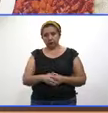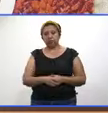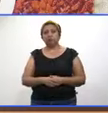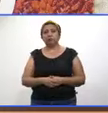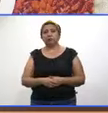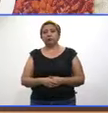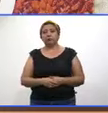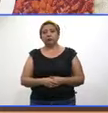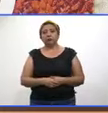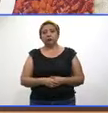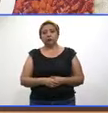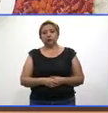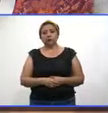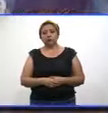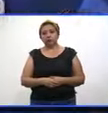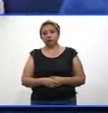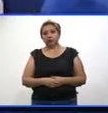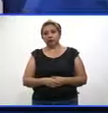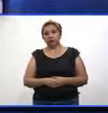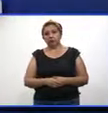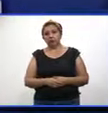estrategia.